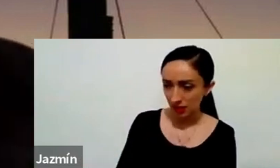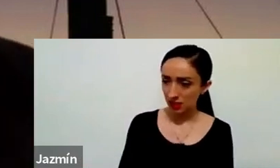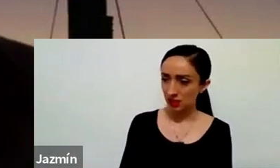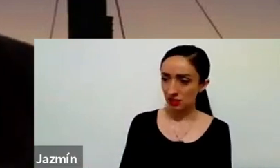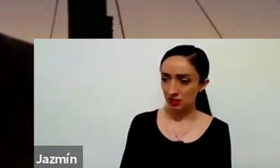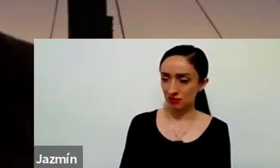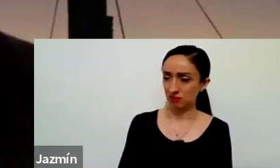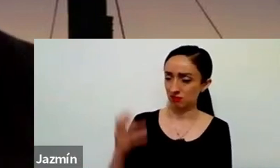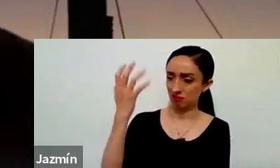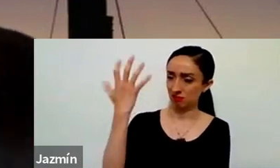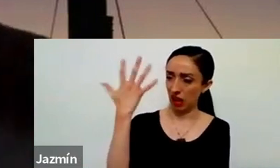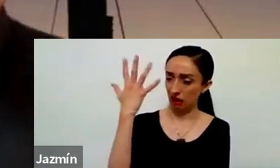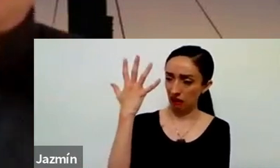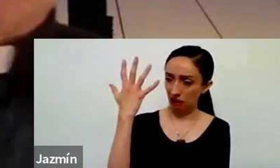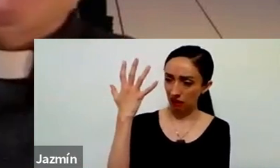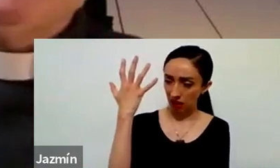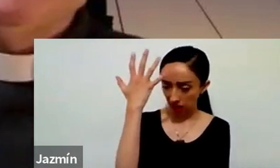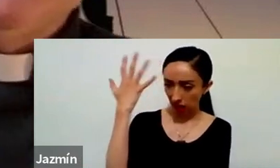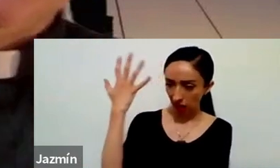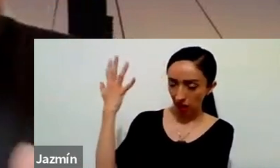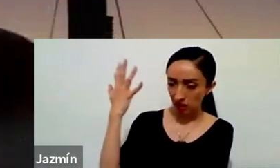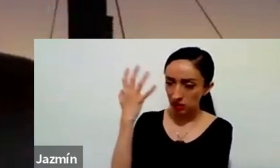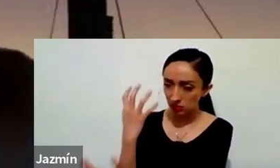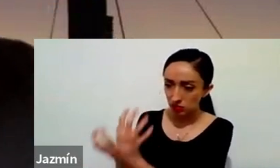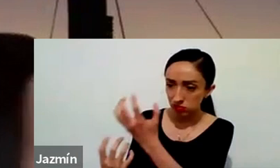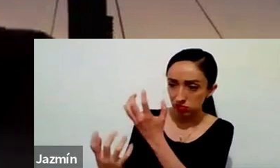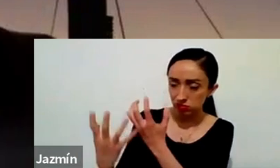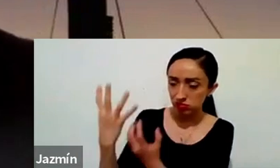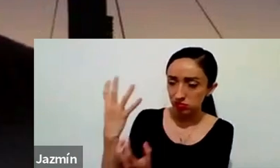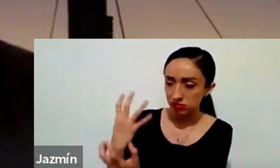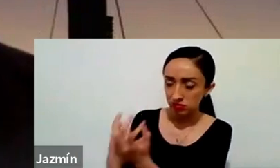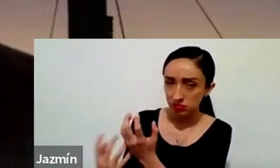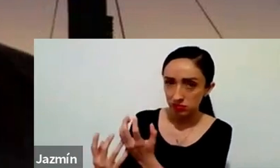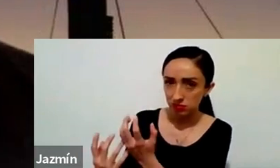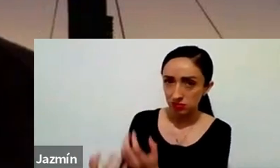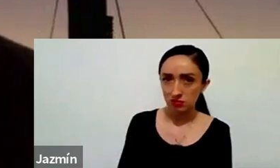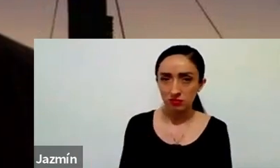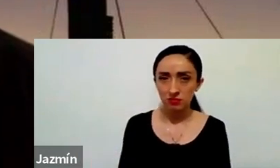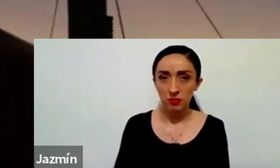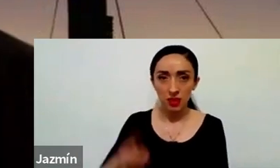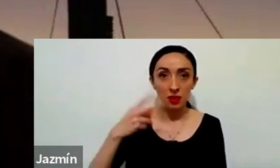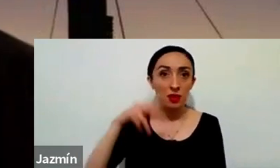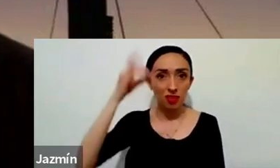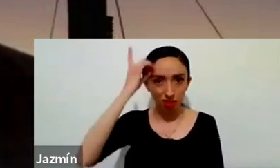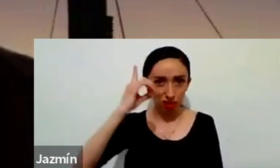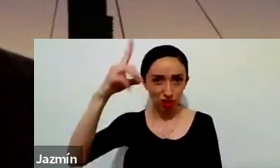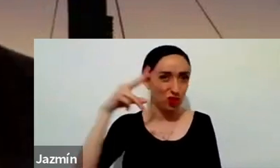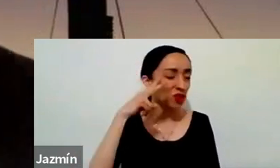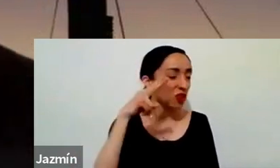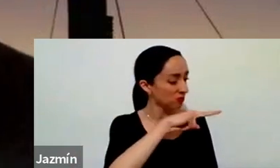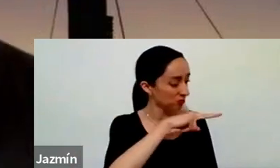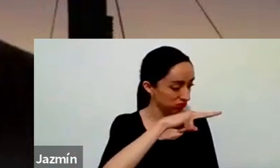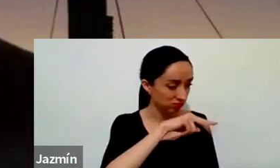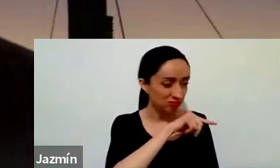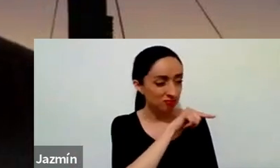Y viendo el Señor que Moisés se había desviado para mirar, lo llamó